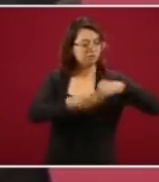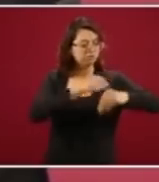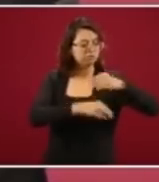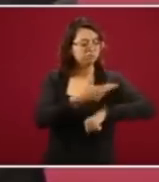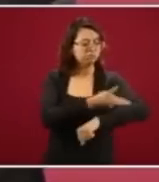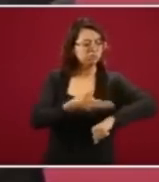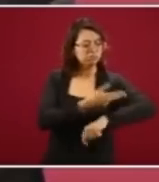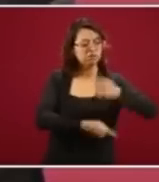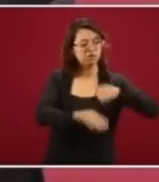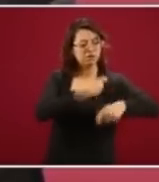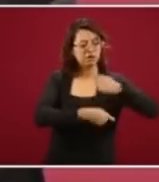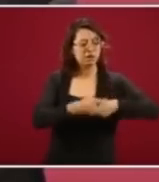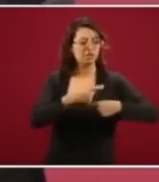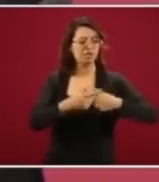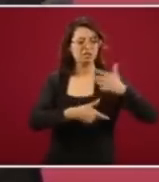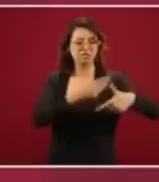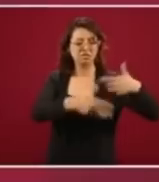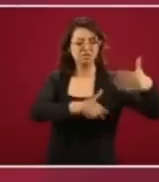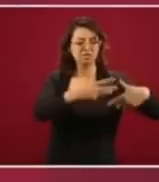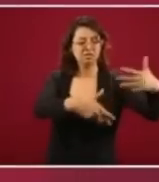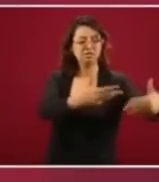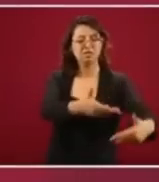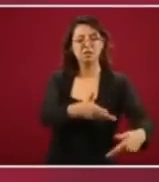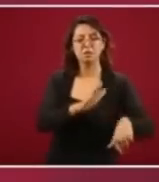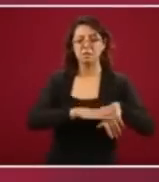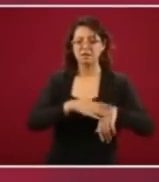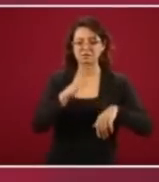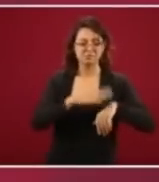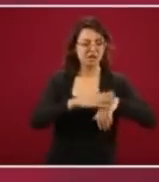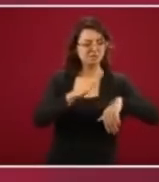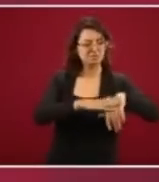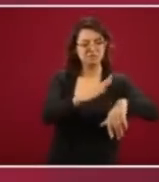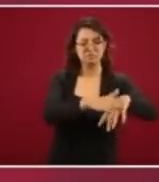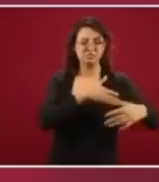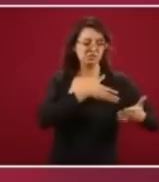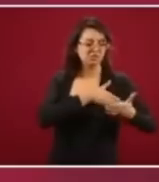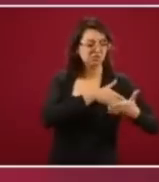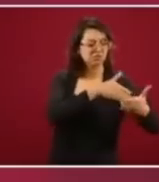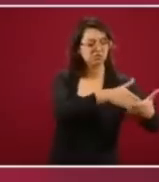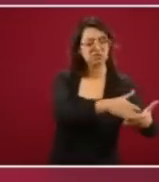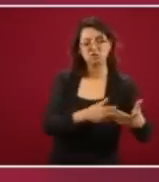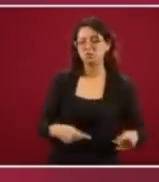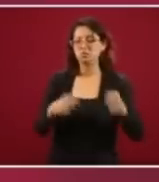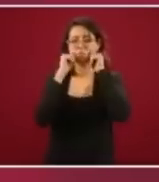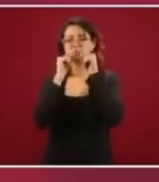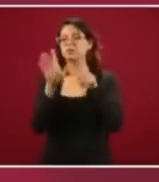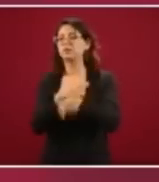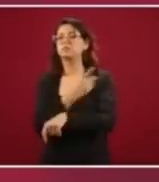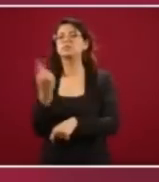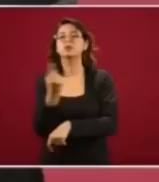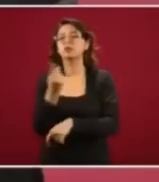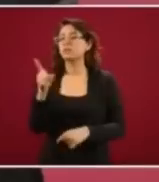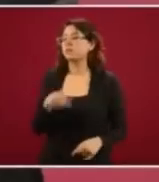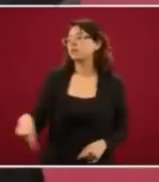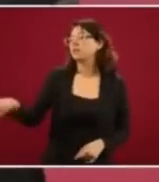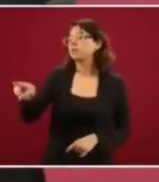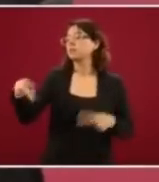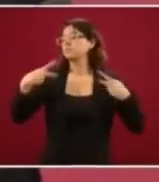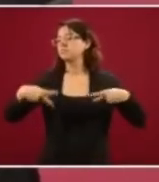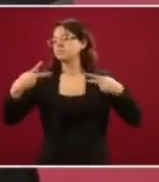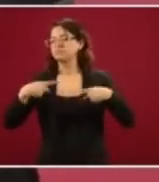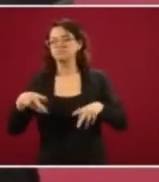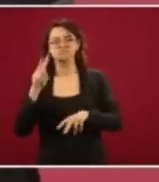burocráticas, la gente nos ayuda, desde